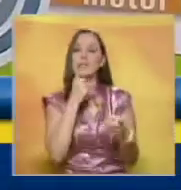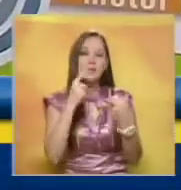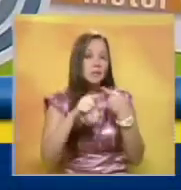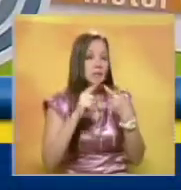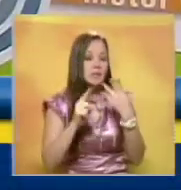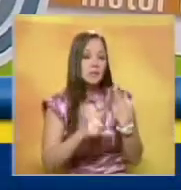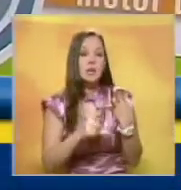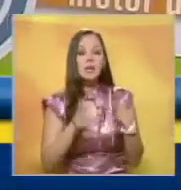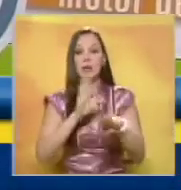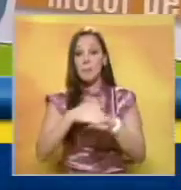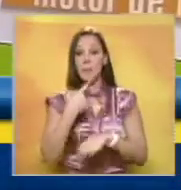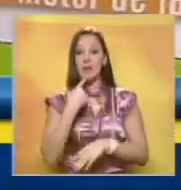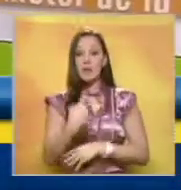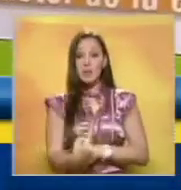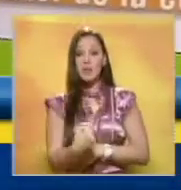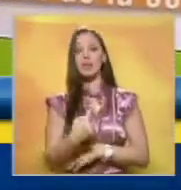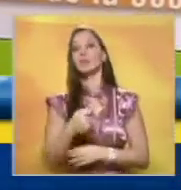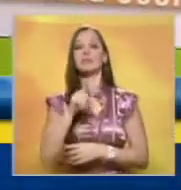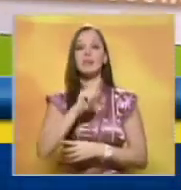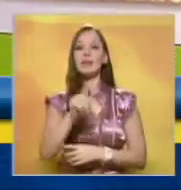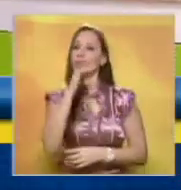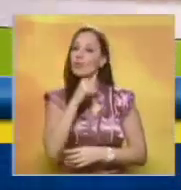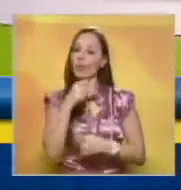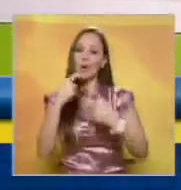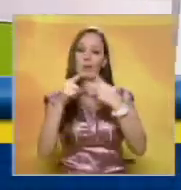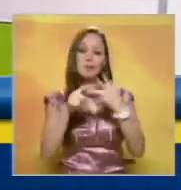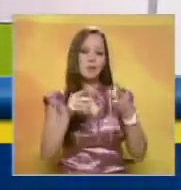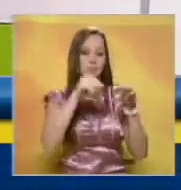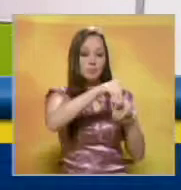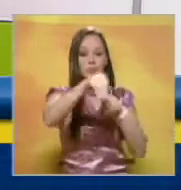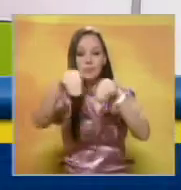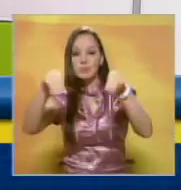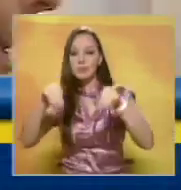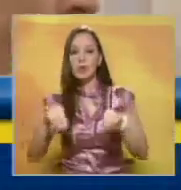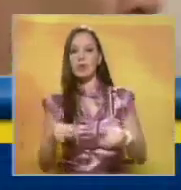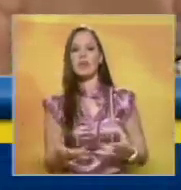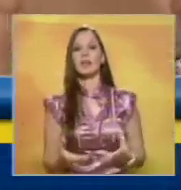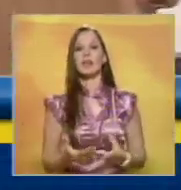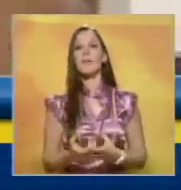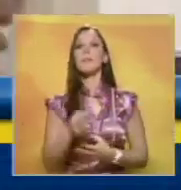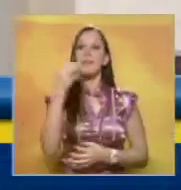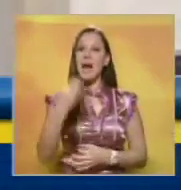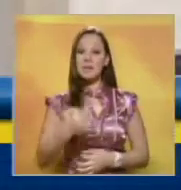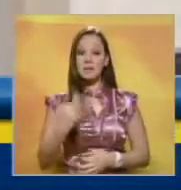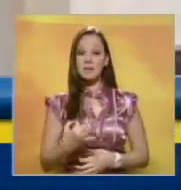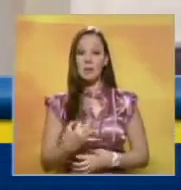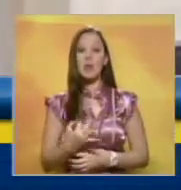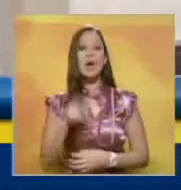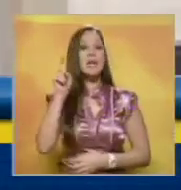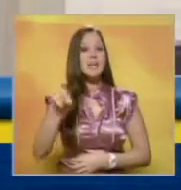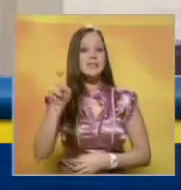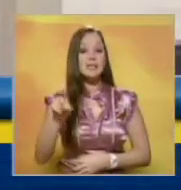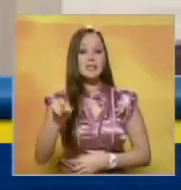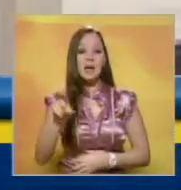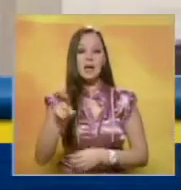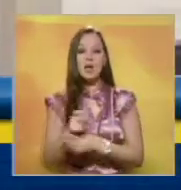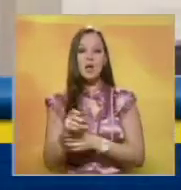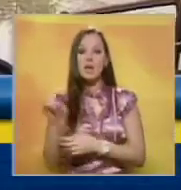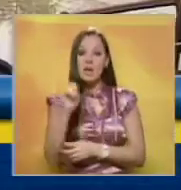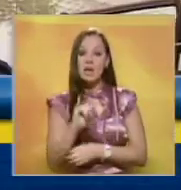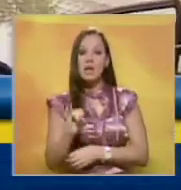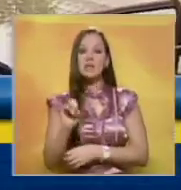por garantizar el funcionamiento abastecido de los puntos de venta del sector terciario. Aseguran que es necesario que la